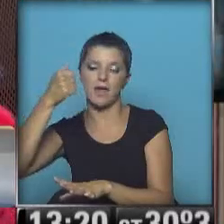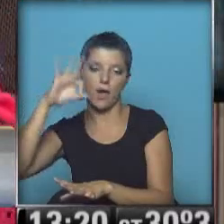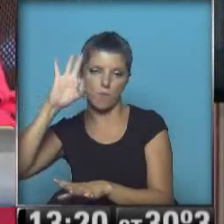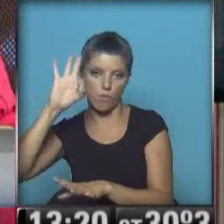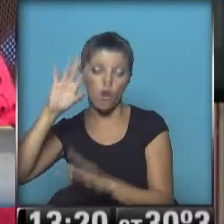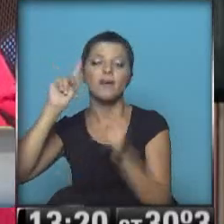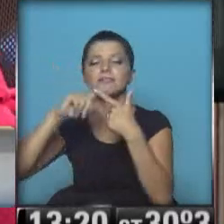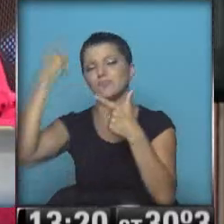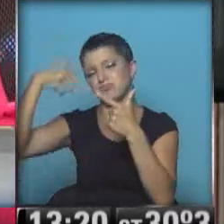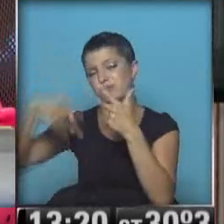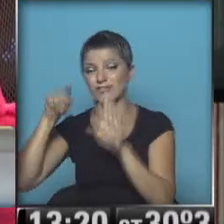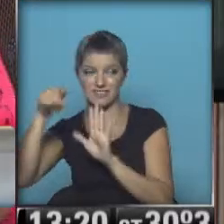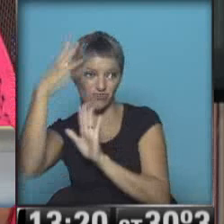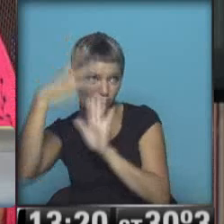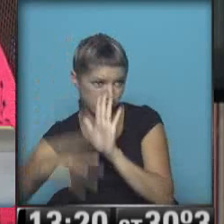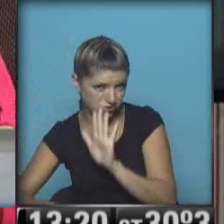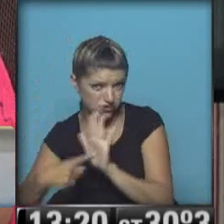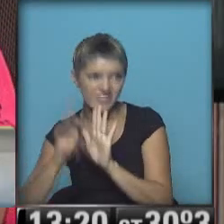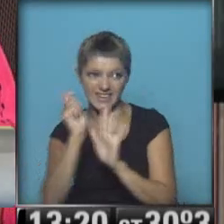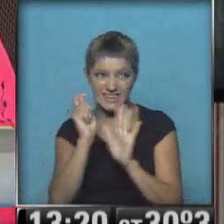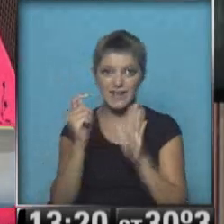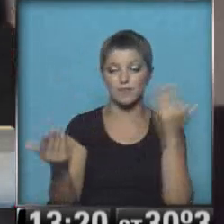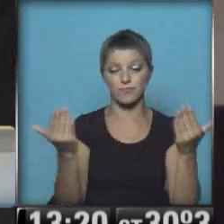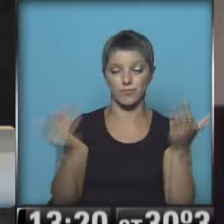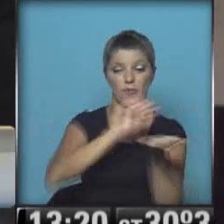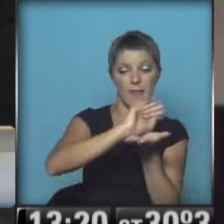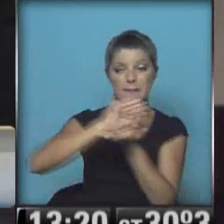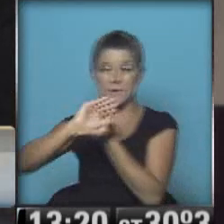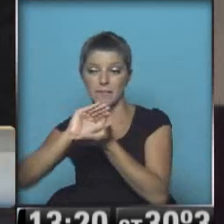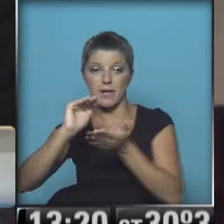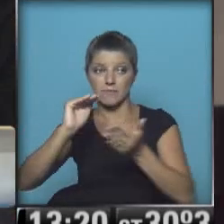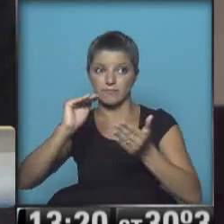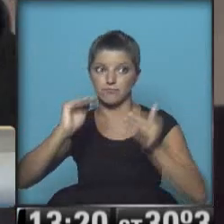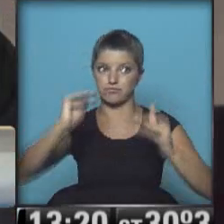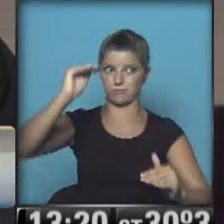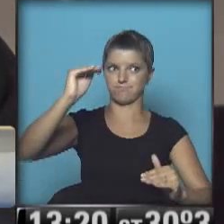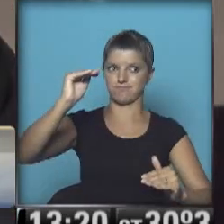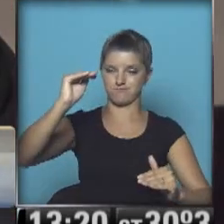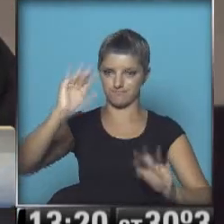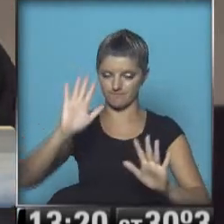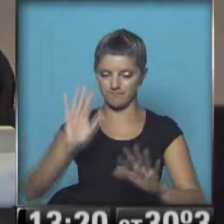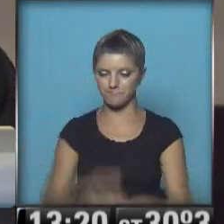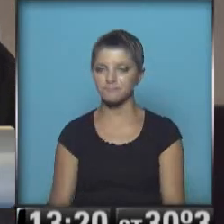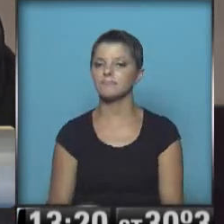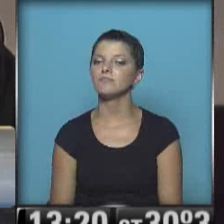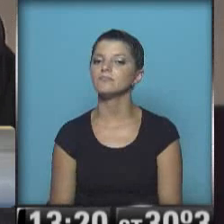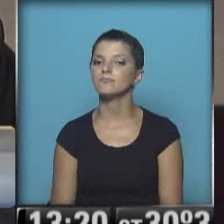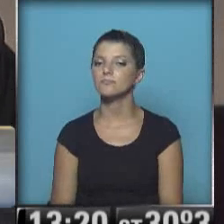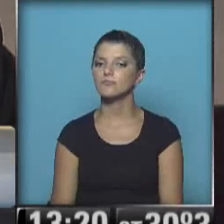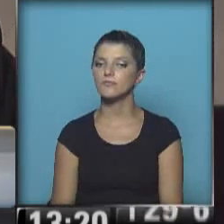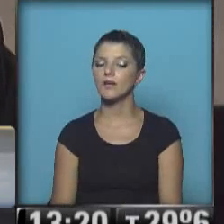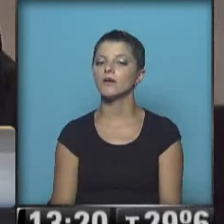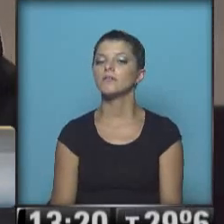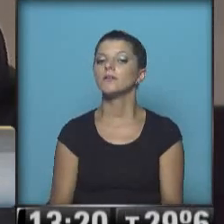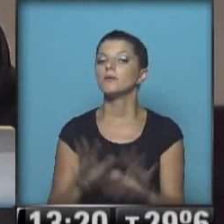una serie si se ponen a hacer cuentas de quién debe a quién creo que Estados Unidos va a salir perdiendo no no se estableció por lo